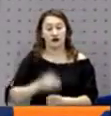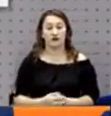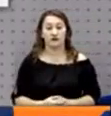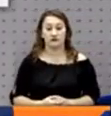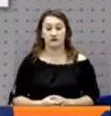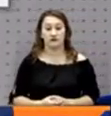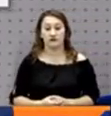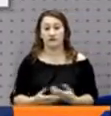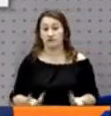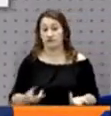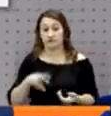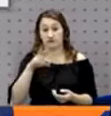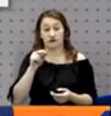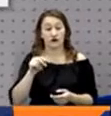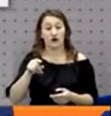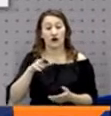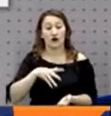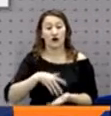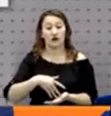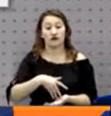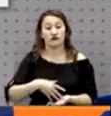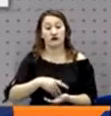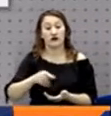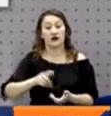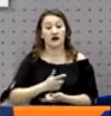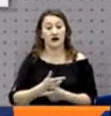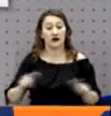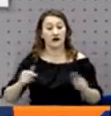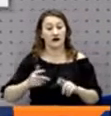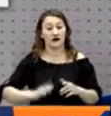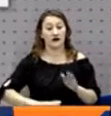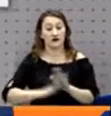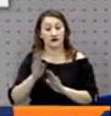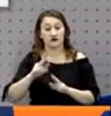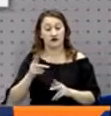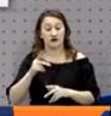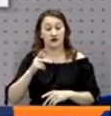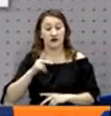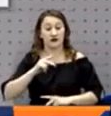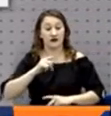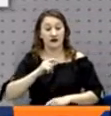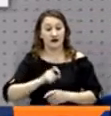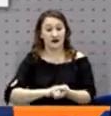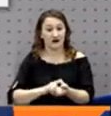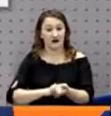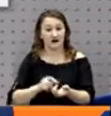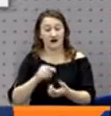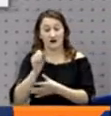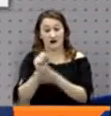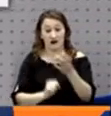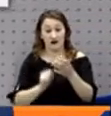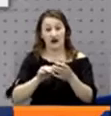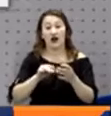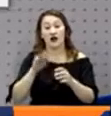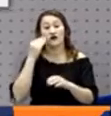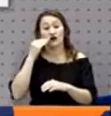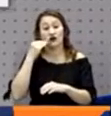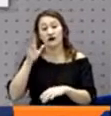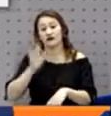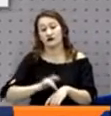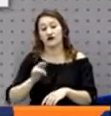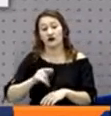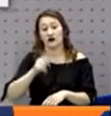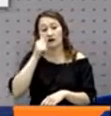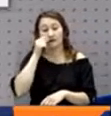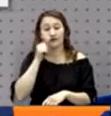accionante se vulneran los derechos a la dignidad humana y al libre desarrollo de la personalidad, pues la penalización parcial del aborto obliga a las mujeres a llevar hasta el final